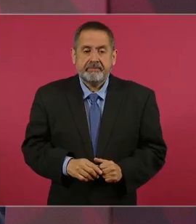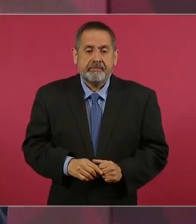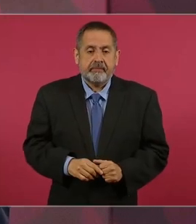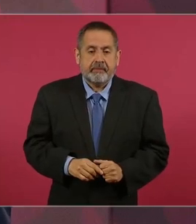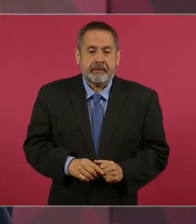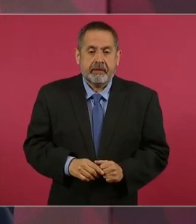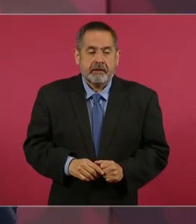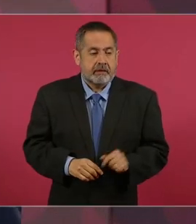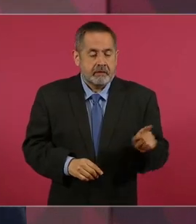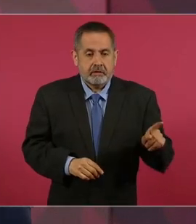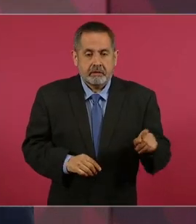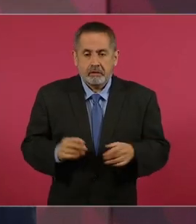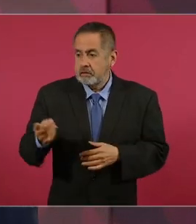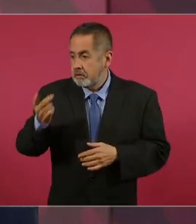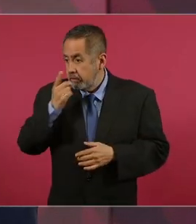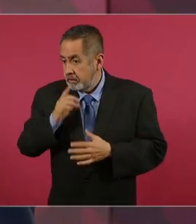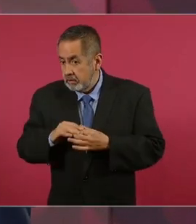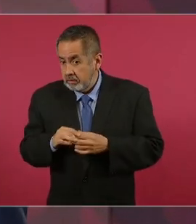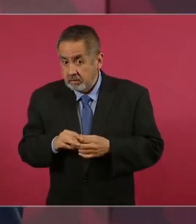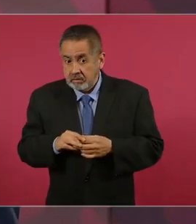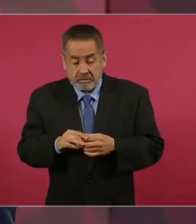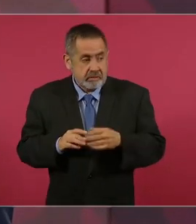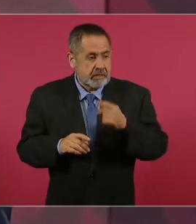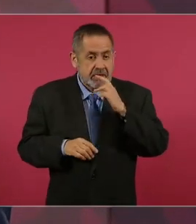Me dijo, ¿ya le contestó que no?